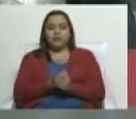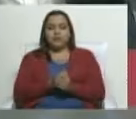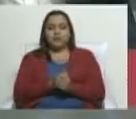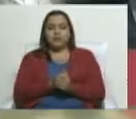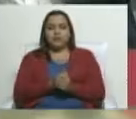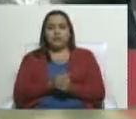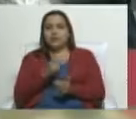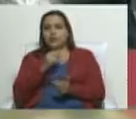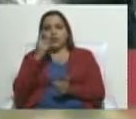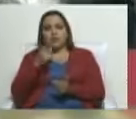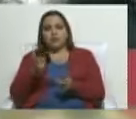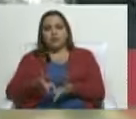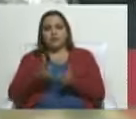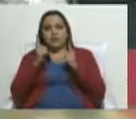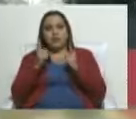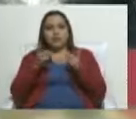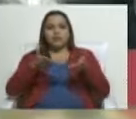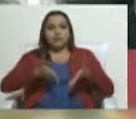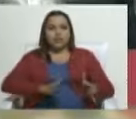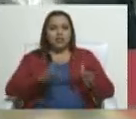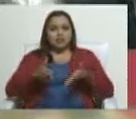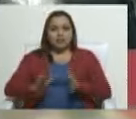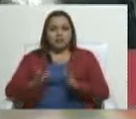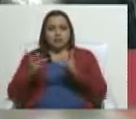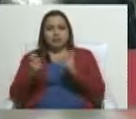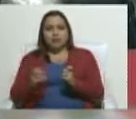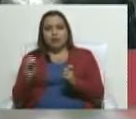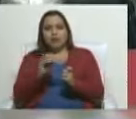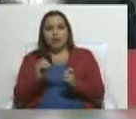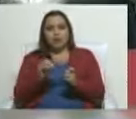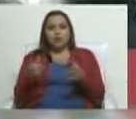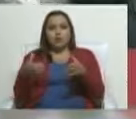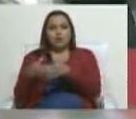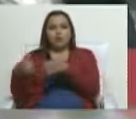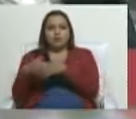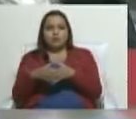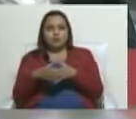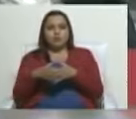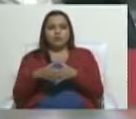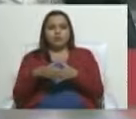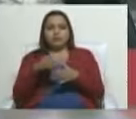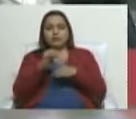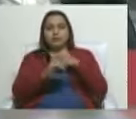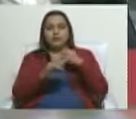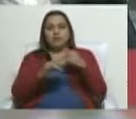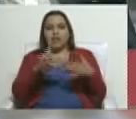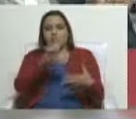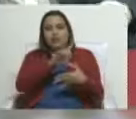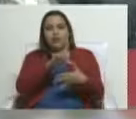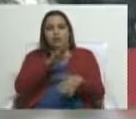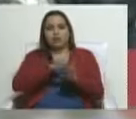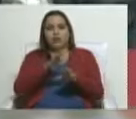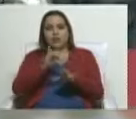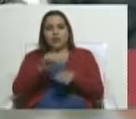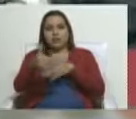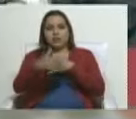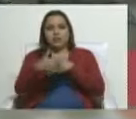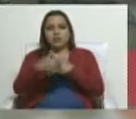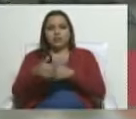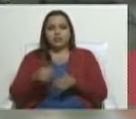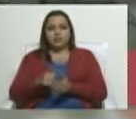el crecimiento de la natalidad, debo evitar la reproducción de los grupos migrantes, porque los grupos migrantes son el enemigo del